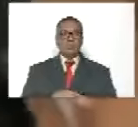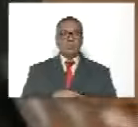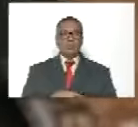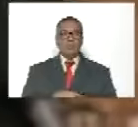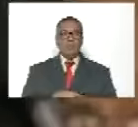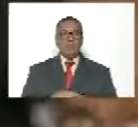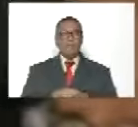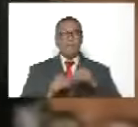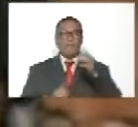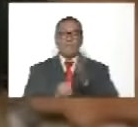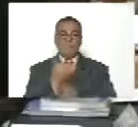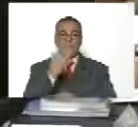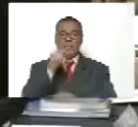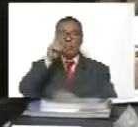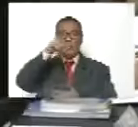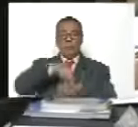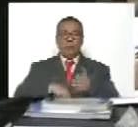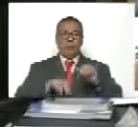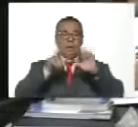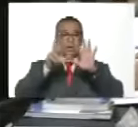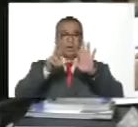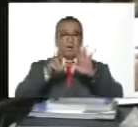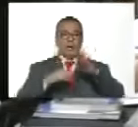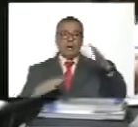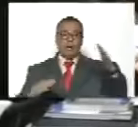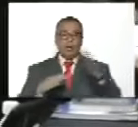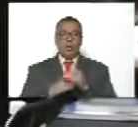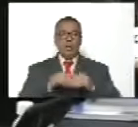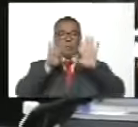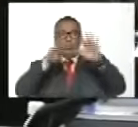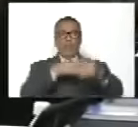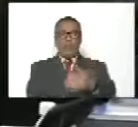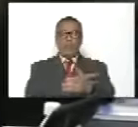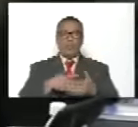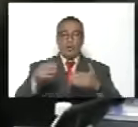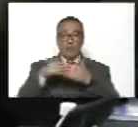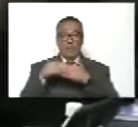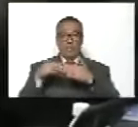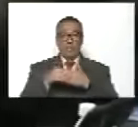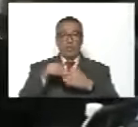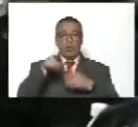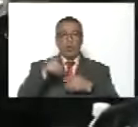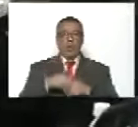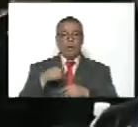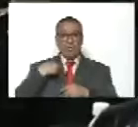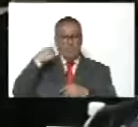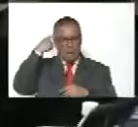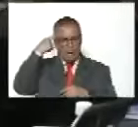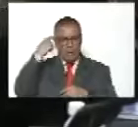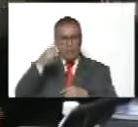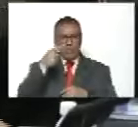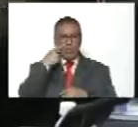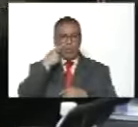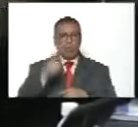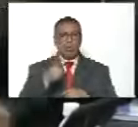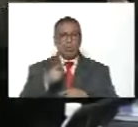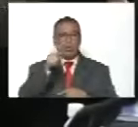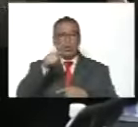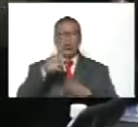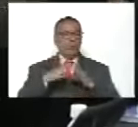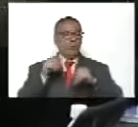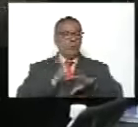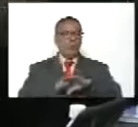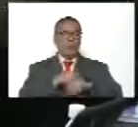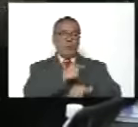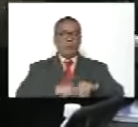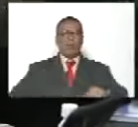En mayo de 2018 bloquean 9 millones de dólares, pero fíjense ustedes esto. En medio de esa circunstancia,